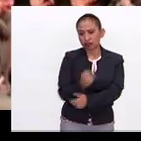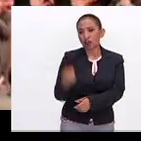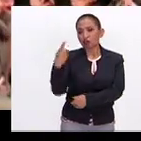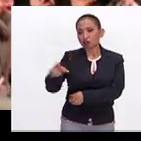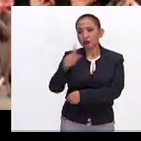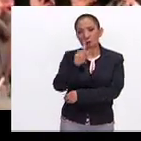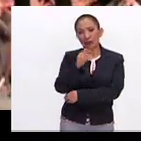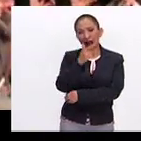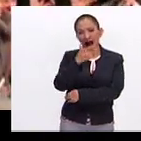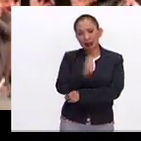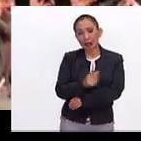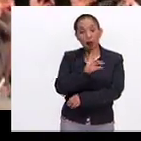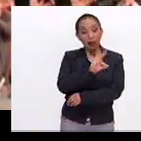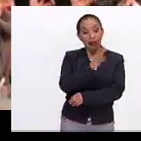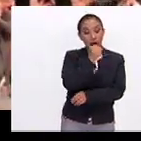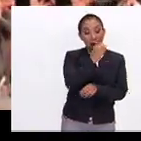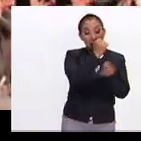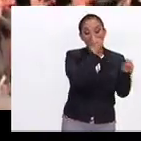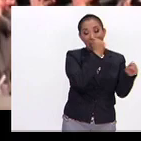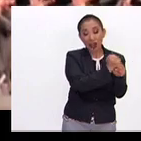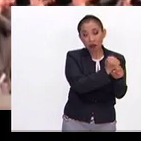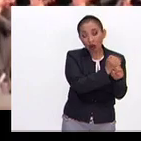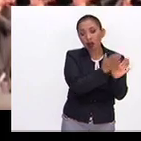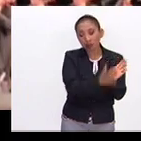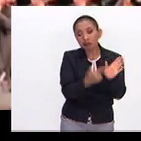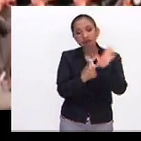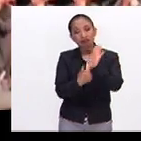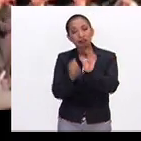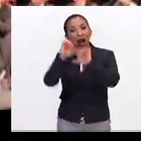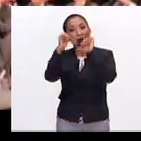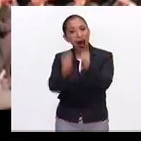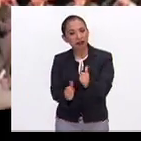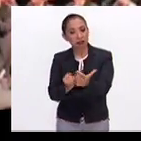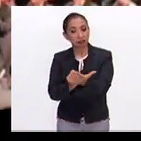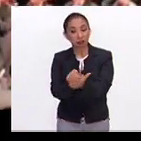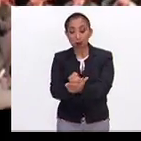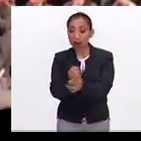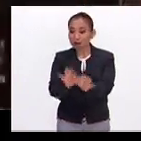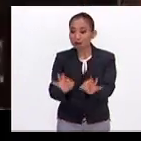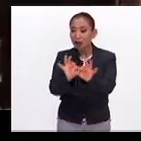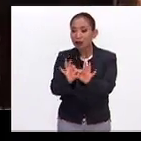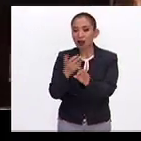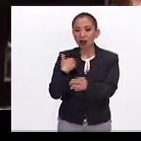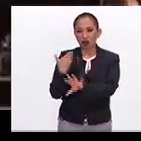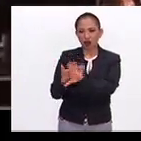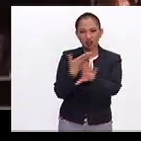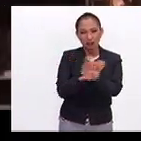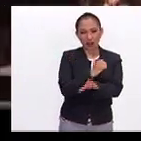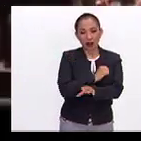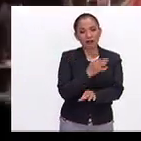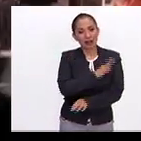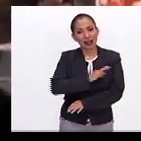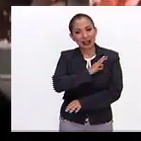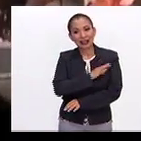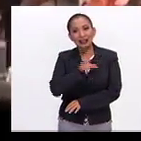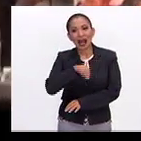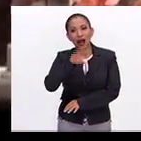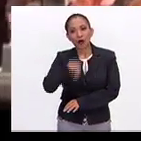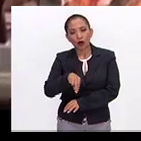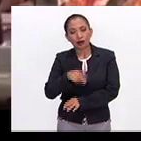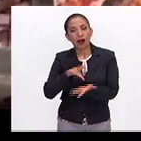sus playas, que a sus 49 años apuesta por el arte como antídoto contra la barbarie. Felicidades